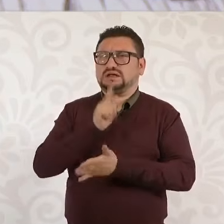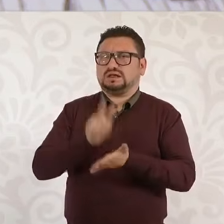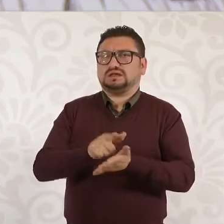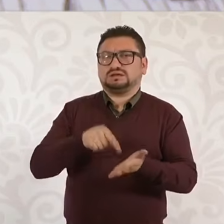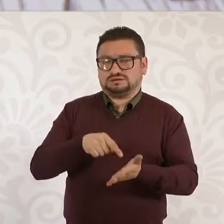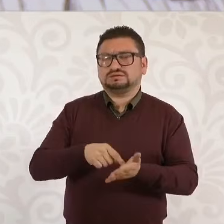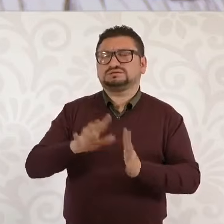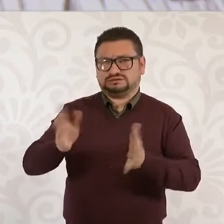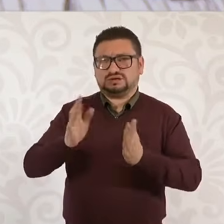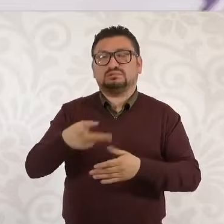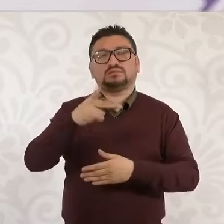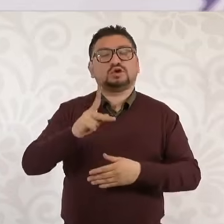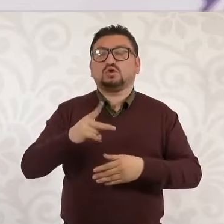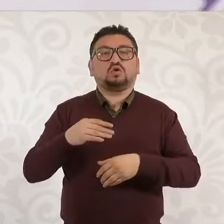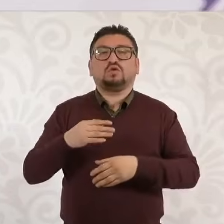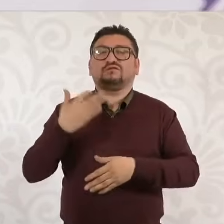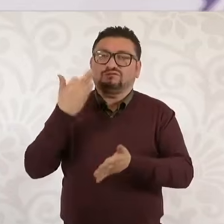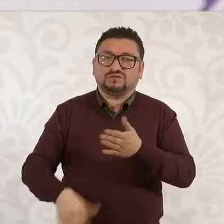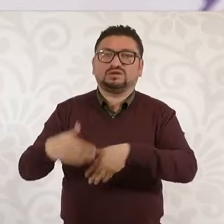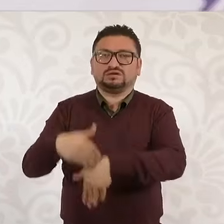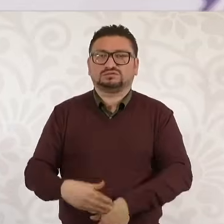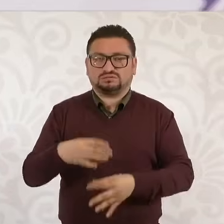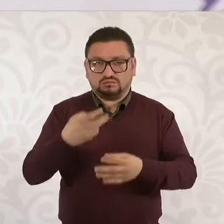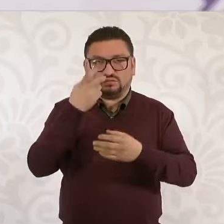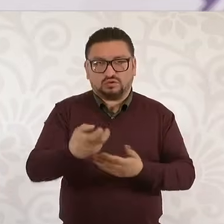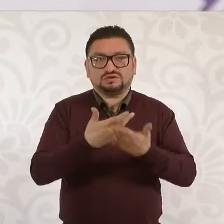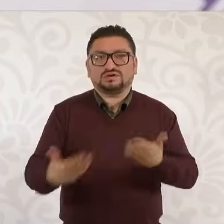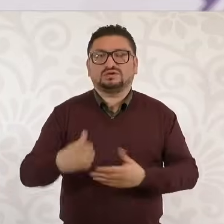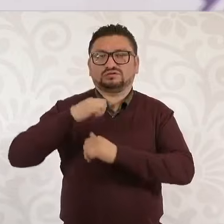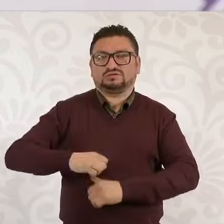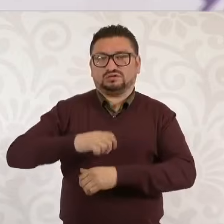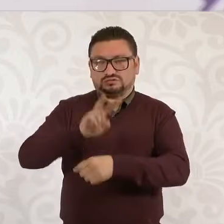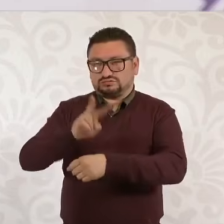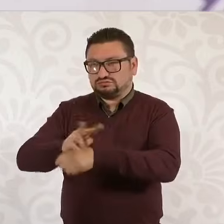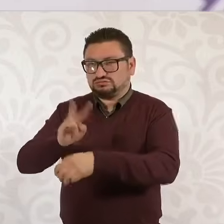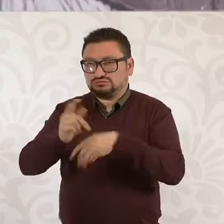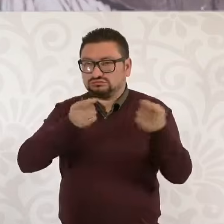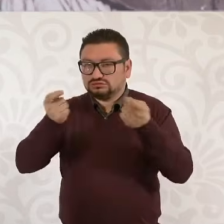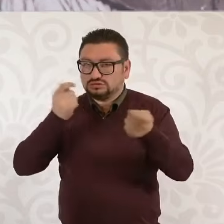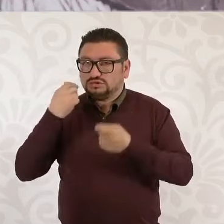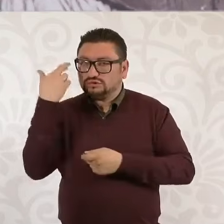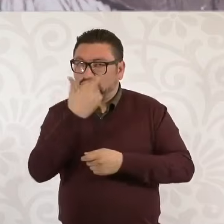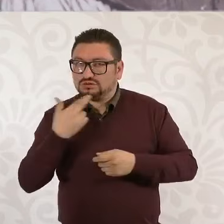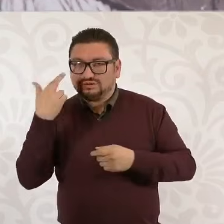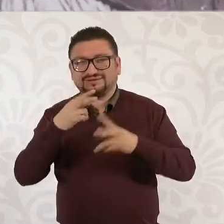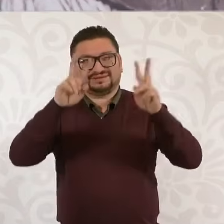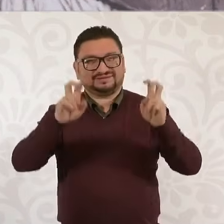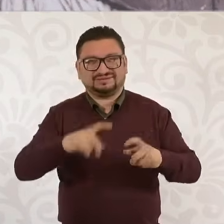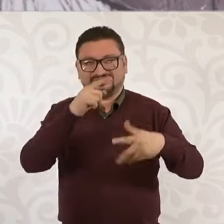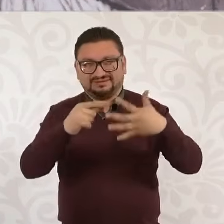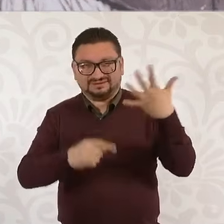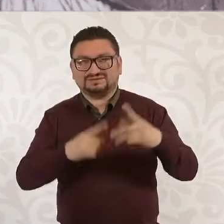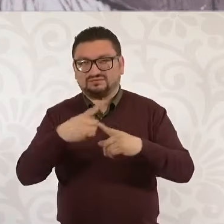no se cumple. Por eso estamos planteando que la fiscalización y algunos temas tienen que ser en tiempo real,